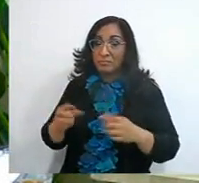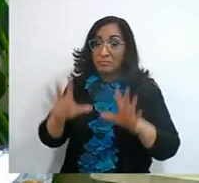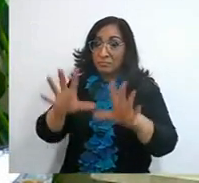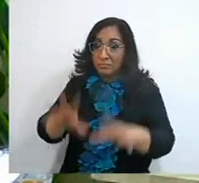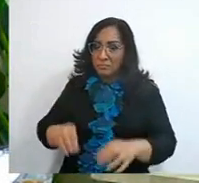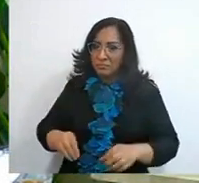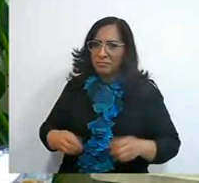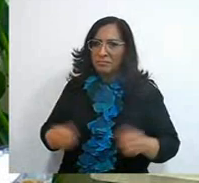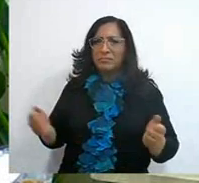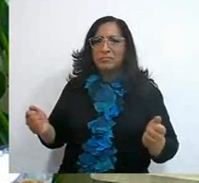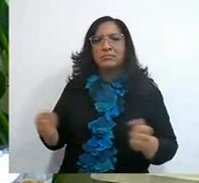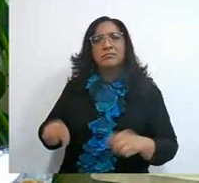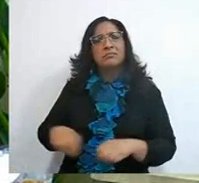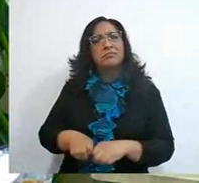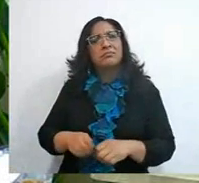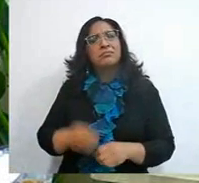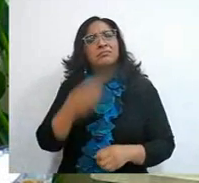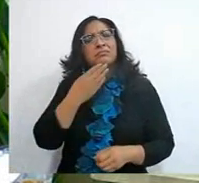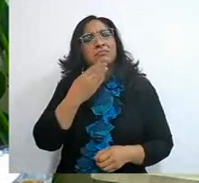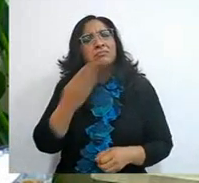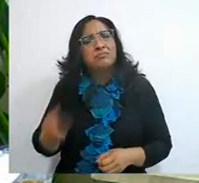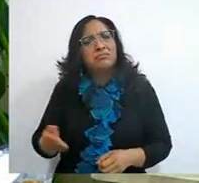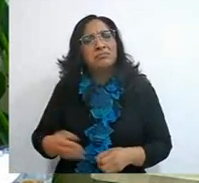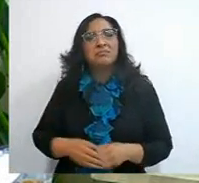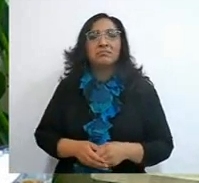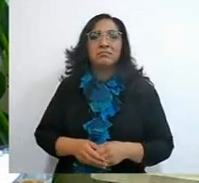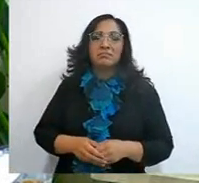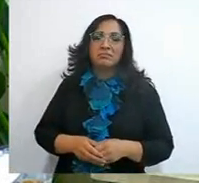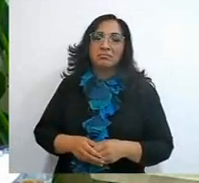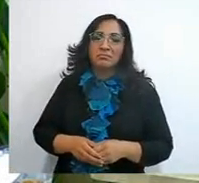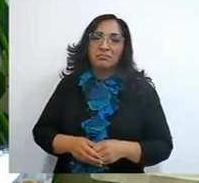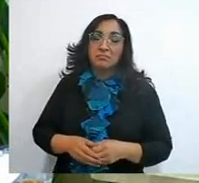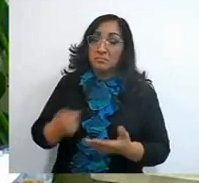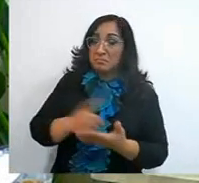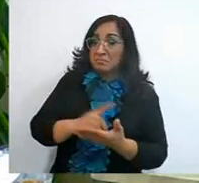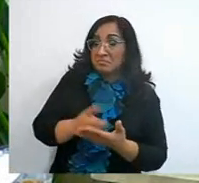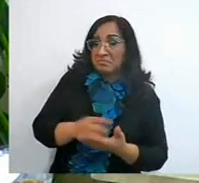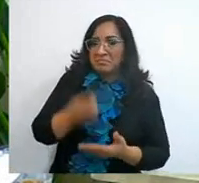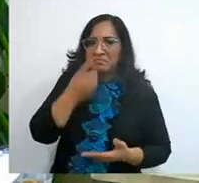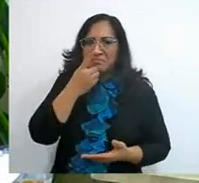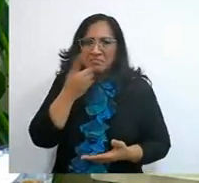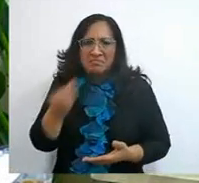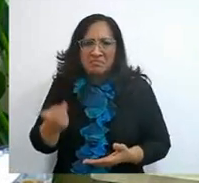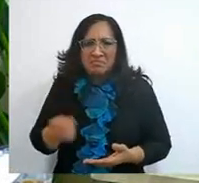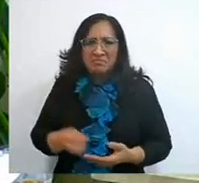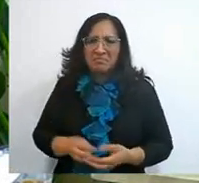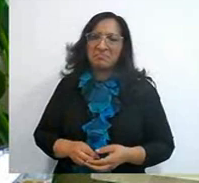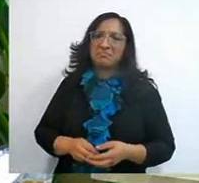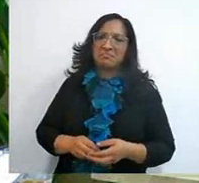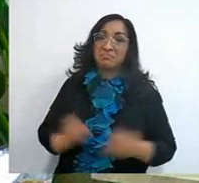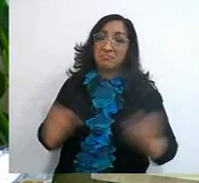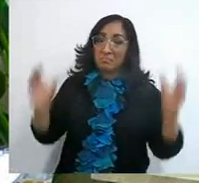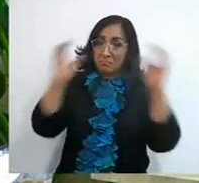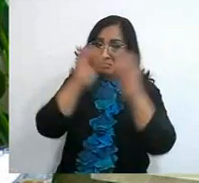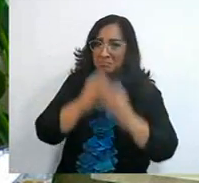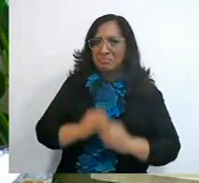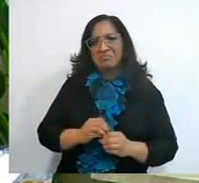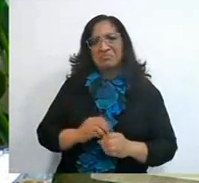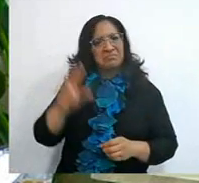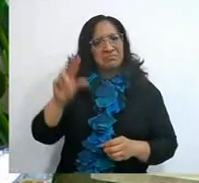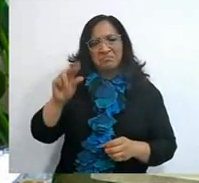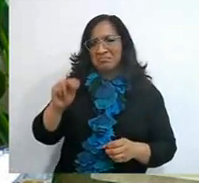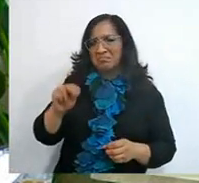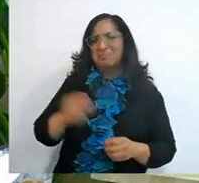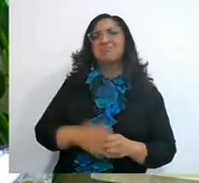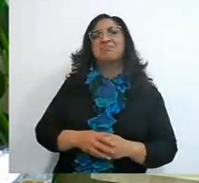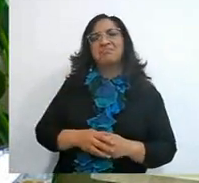tomado como buena. ¿Sabe usted liberar? Sí, pues ahí en el librito de esta patente oscuridad. Ah, qué bueno, qué